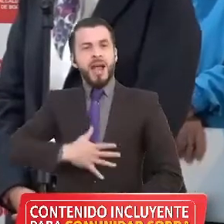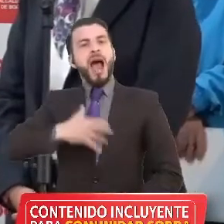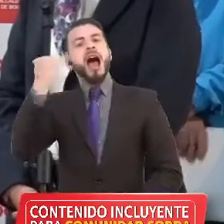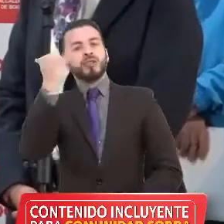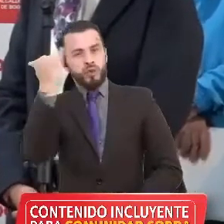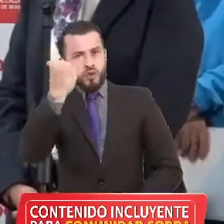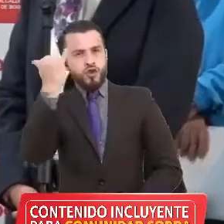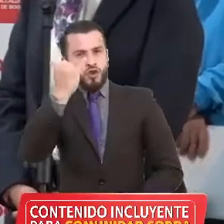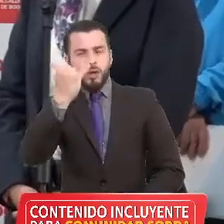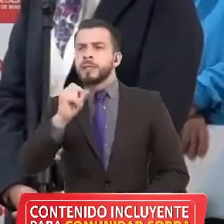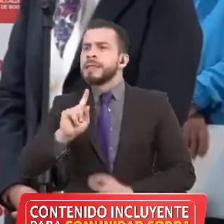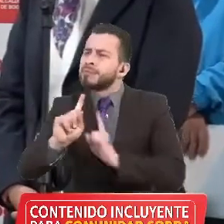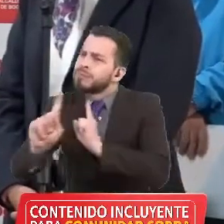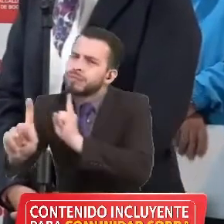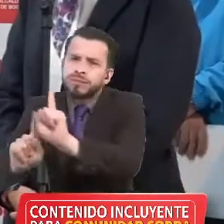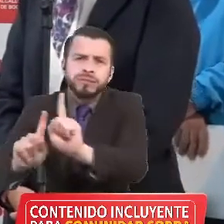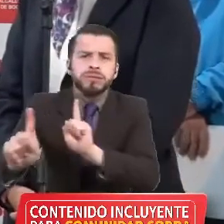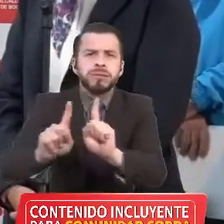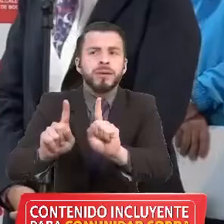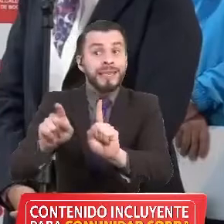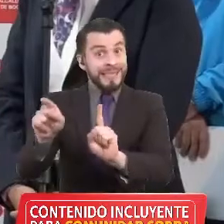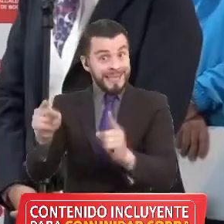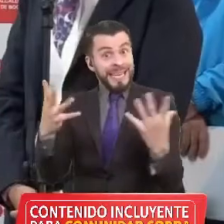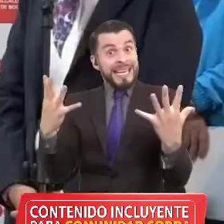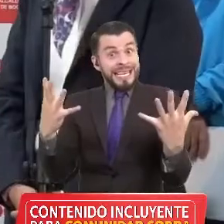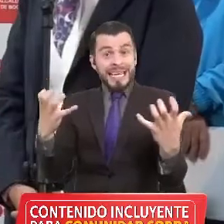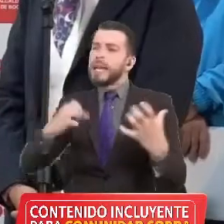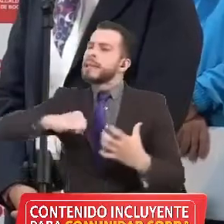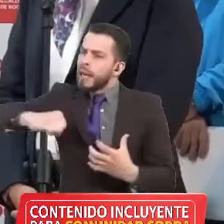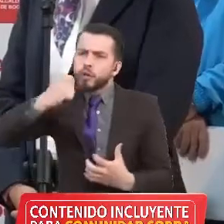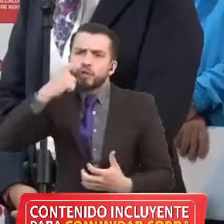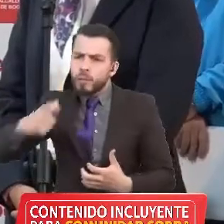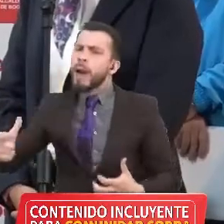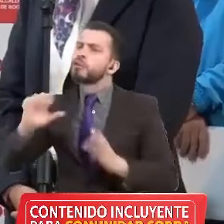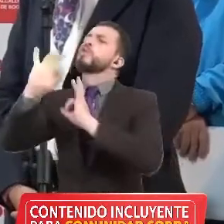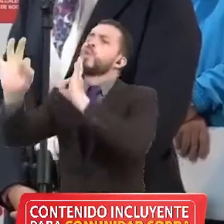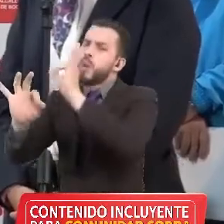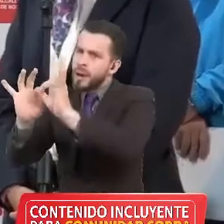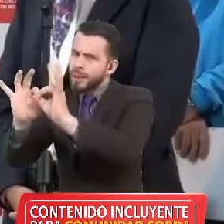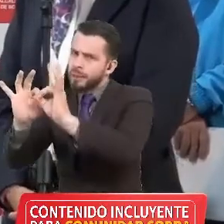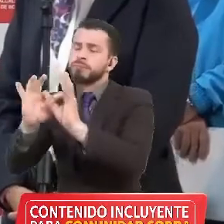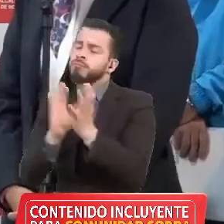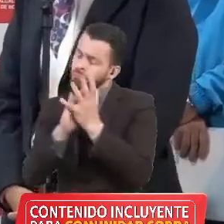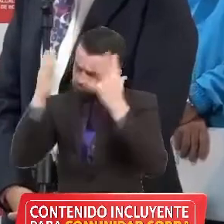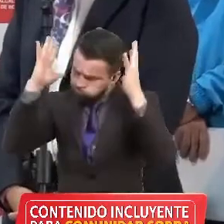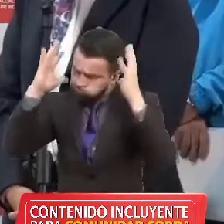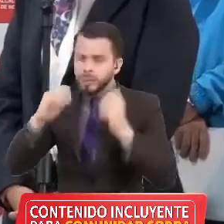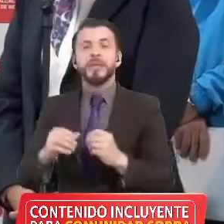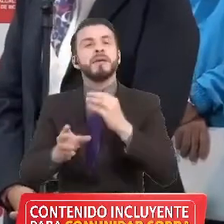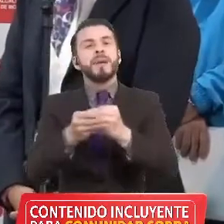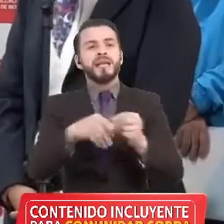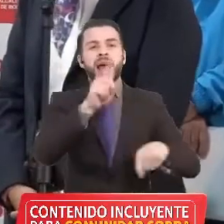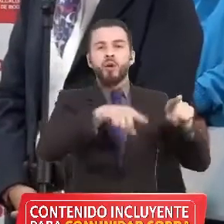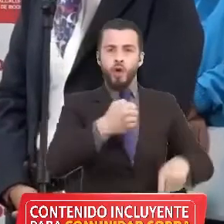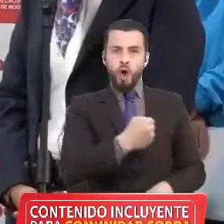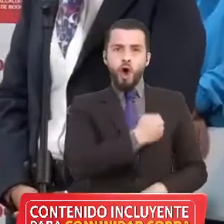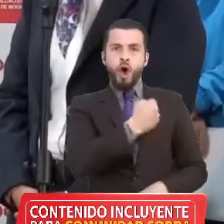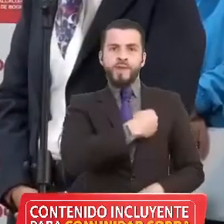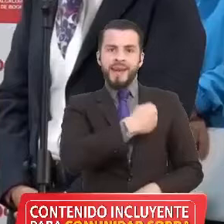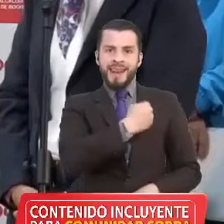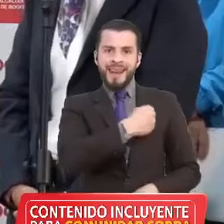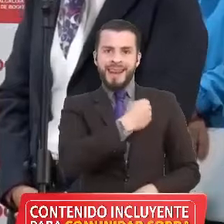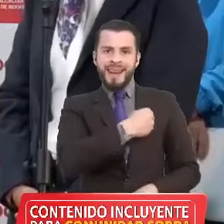periodistas incluyendo los jóvenes que están haciendo una labor de periodismo